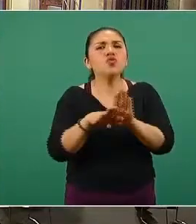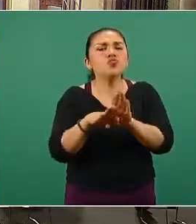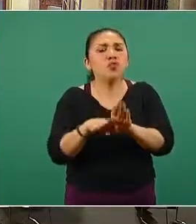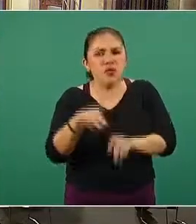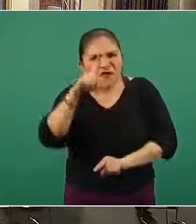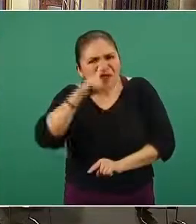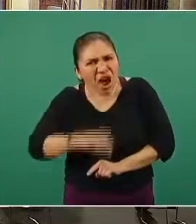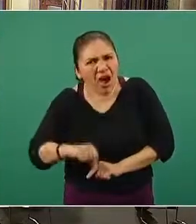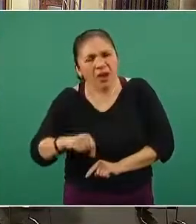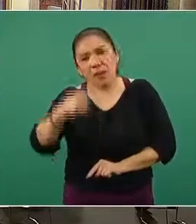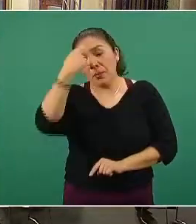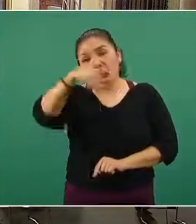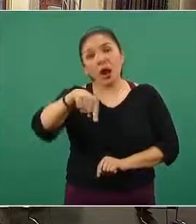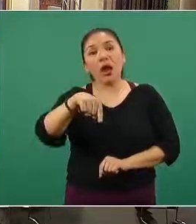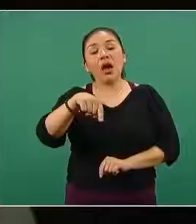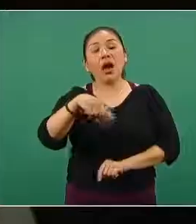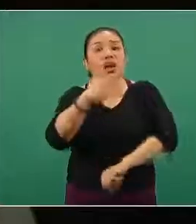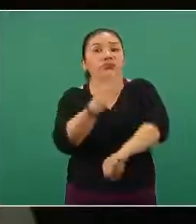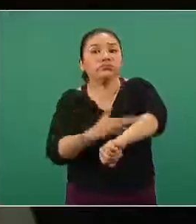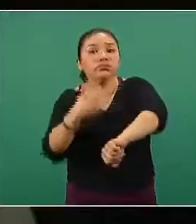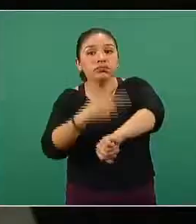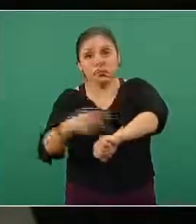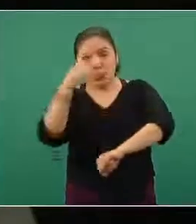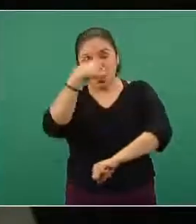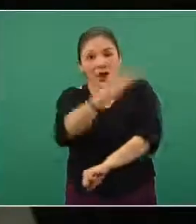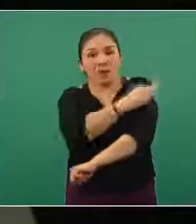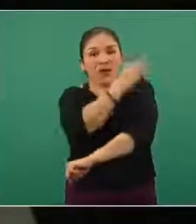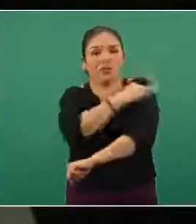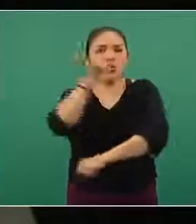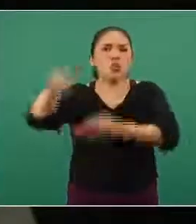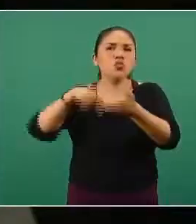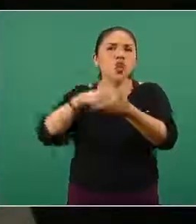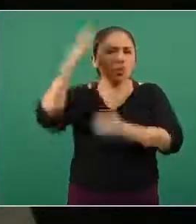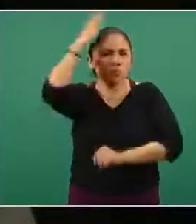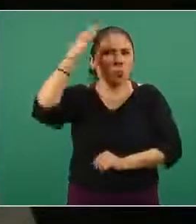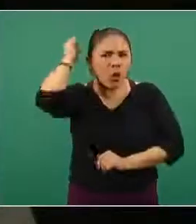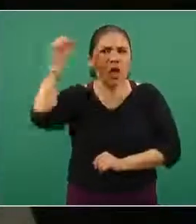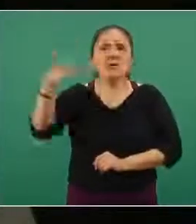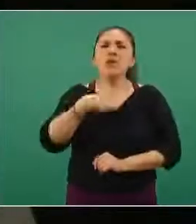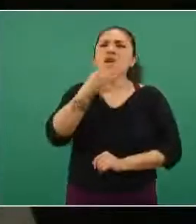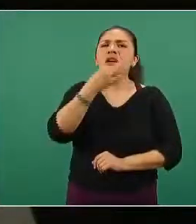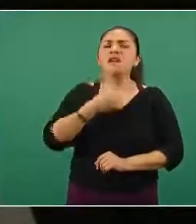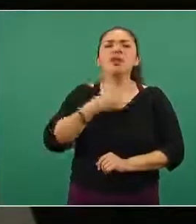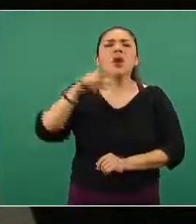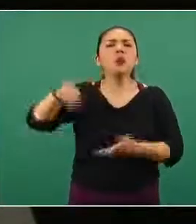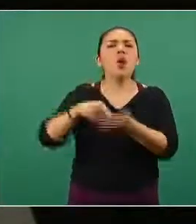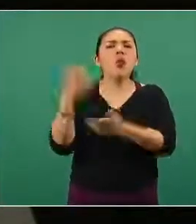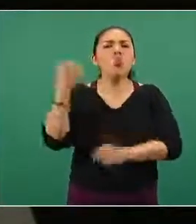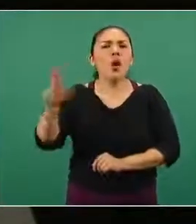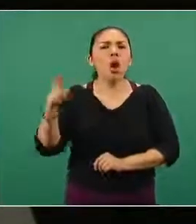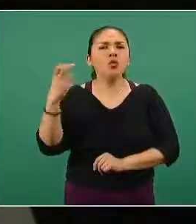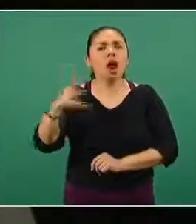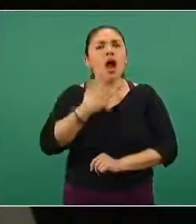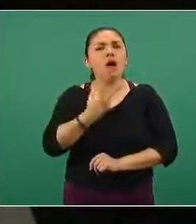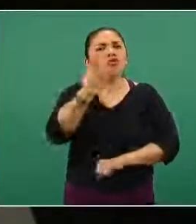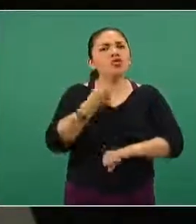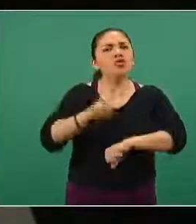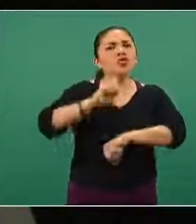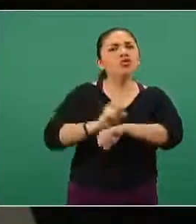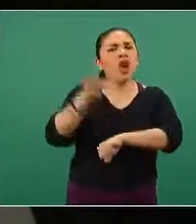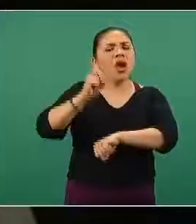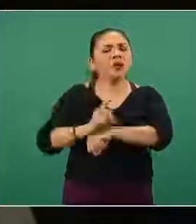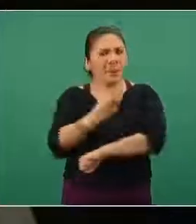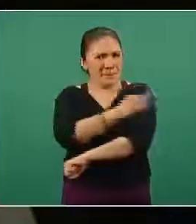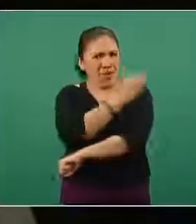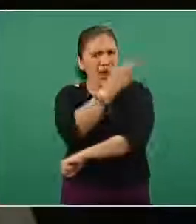falla en el proceso de vacunación en Morelos. Nos reportaban que en Cuautla hubo 2 días